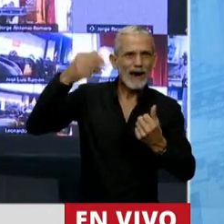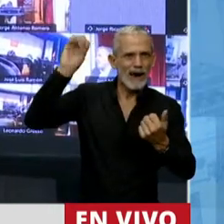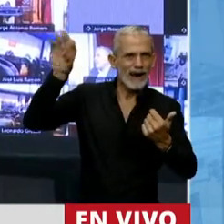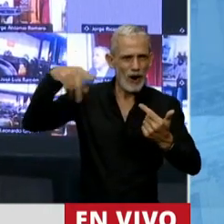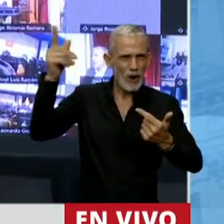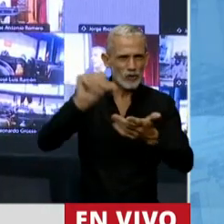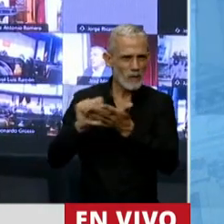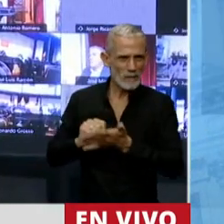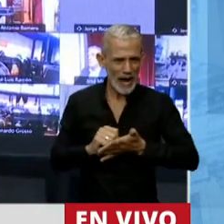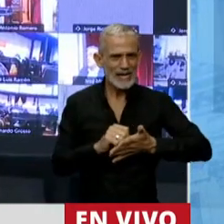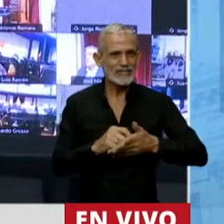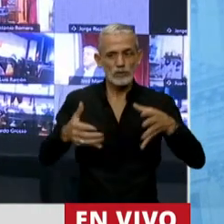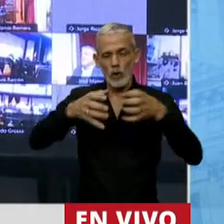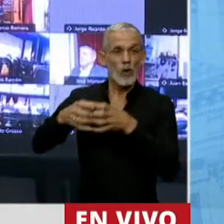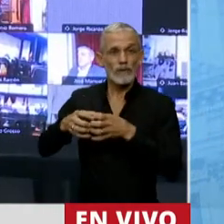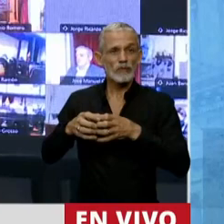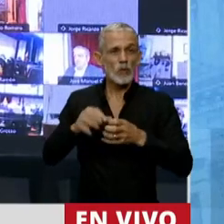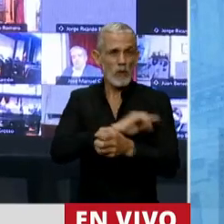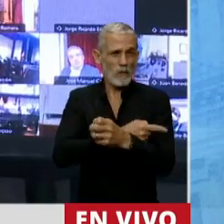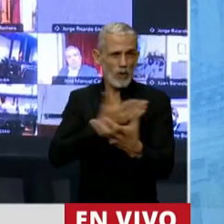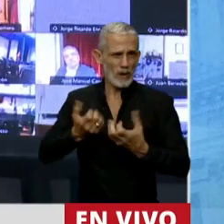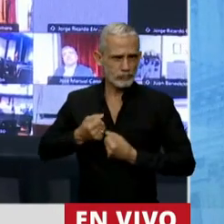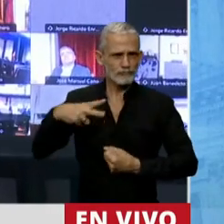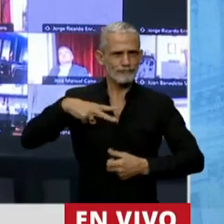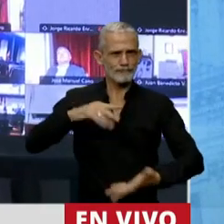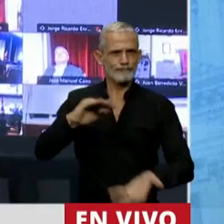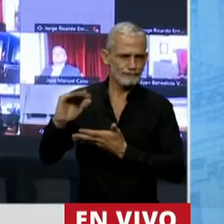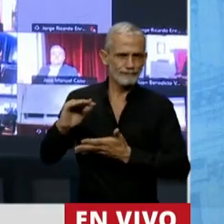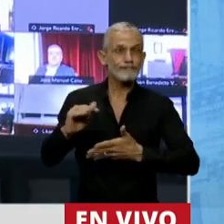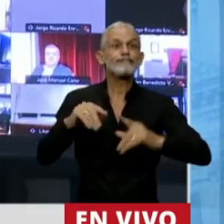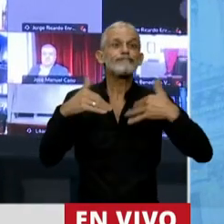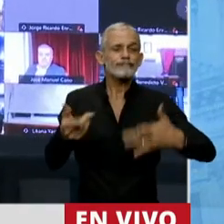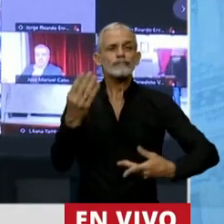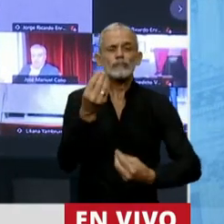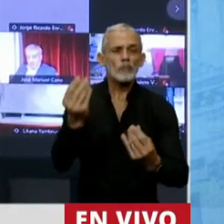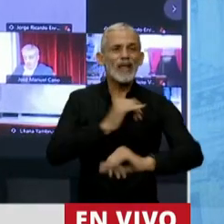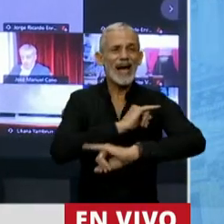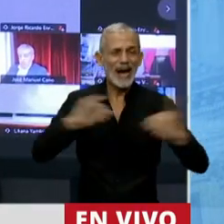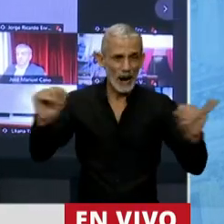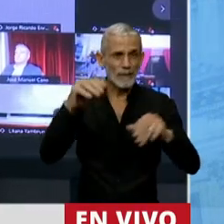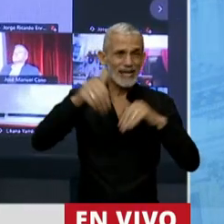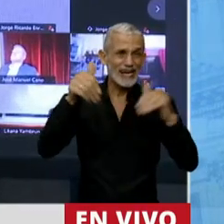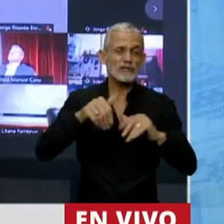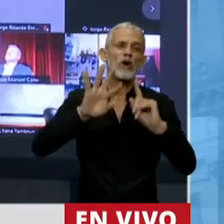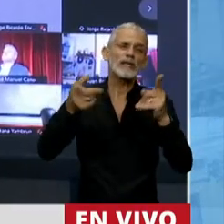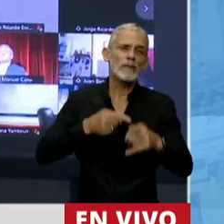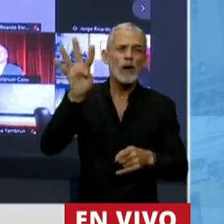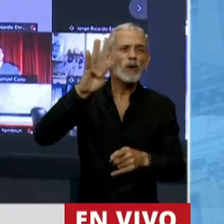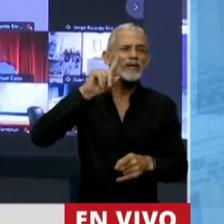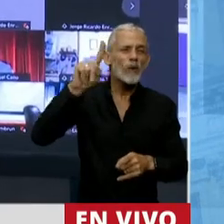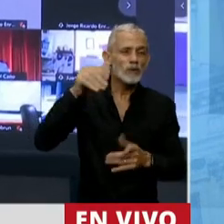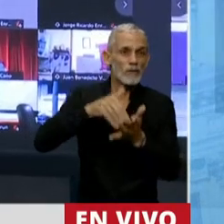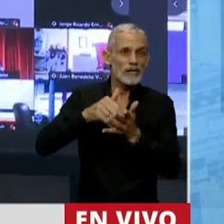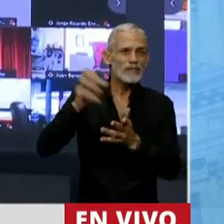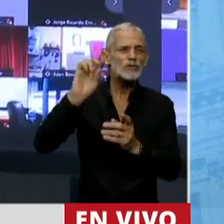de esos sectores concentrados de la economía. Y no conforme con eso, para financiar su campaña electoral fueron a buscar 44 mil millones de